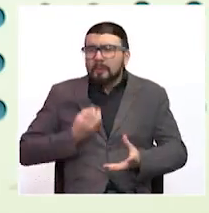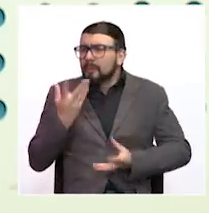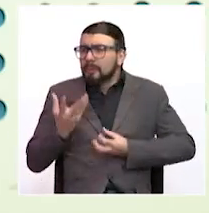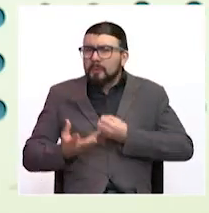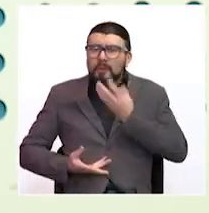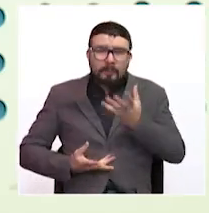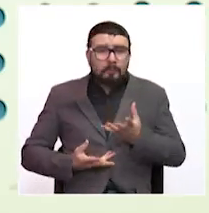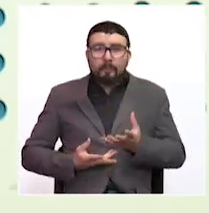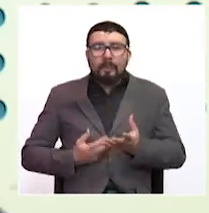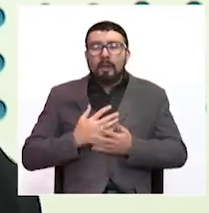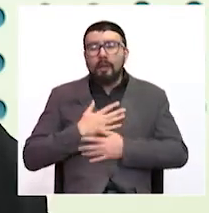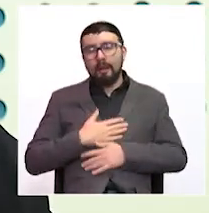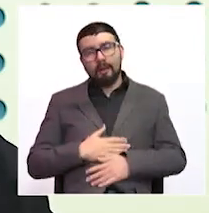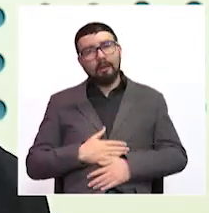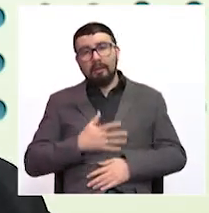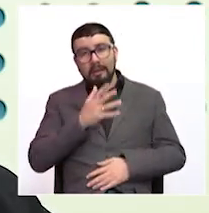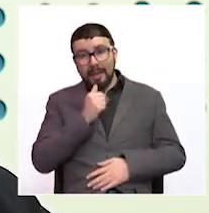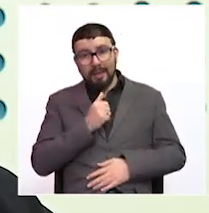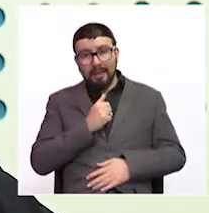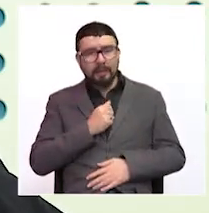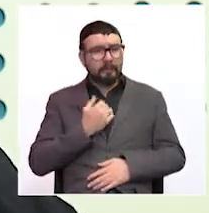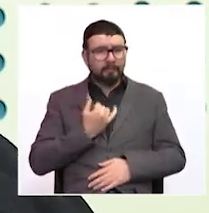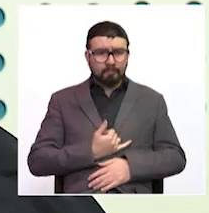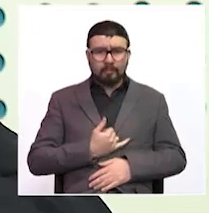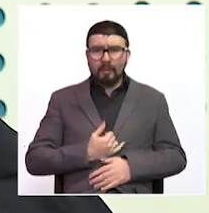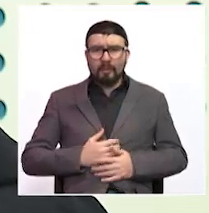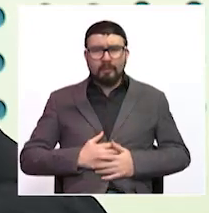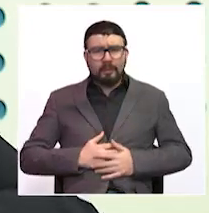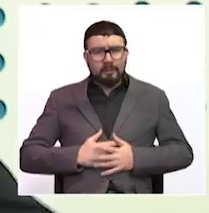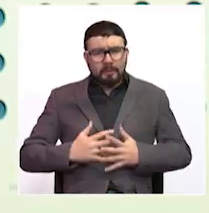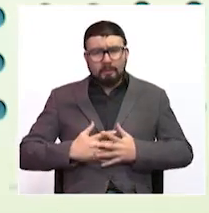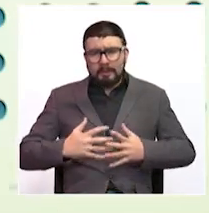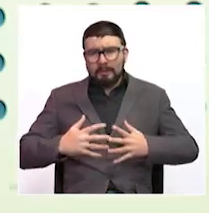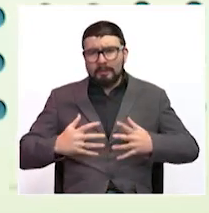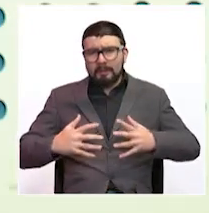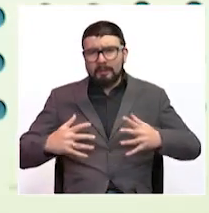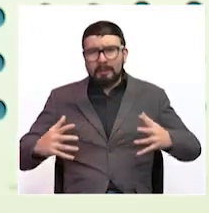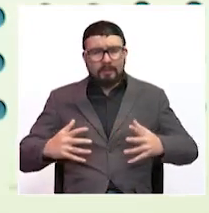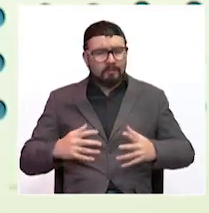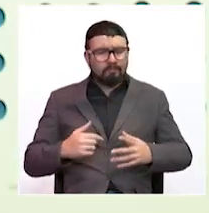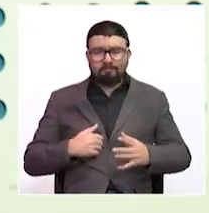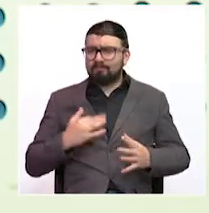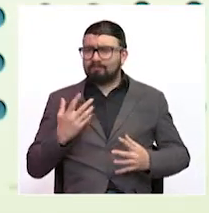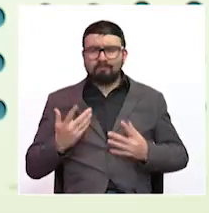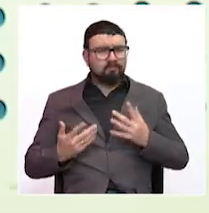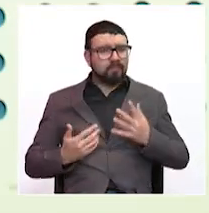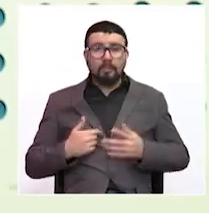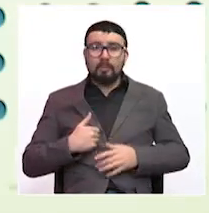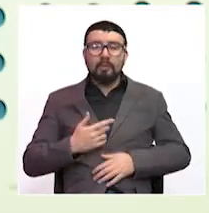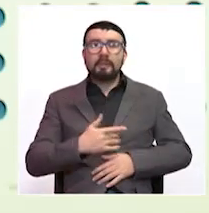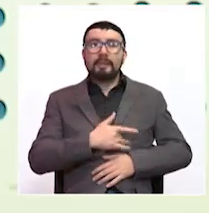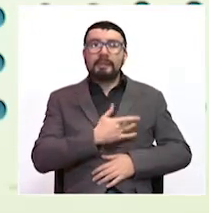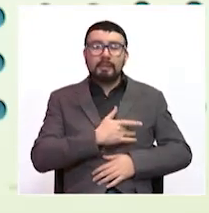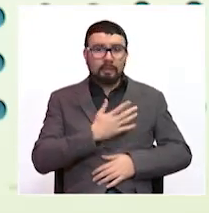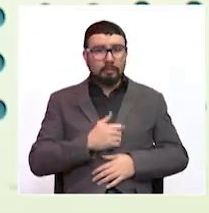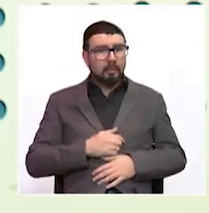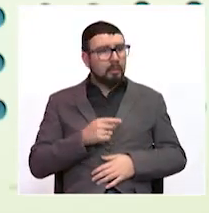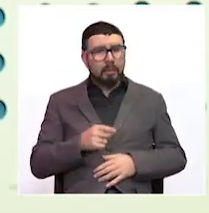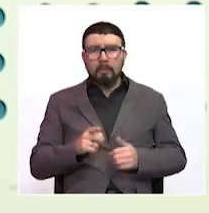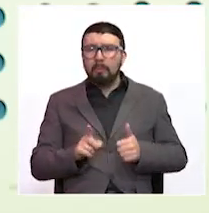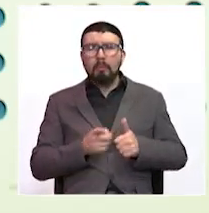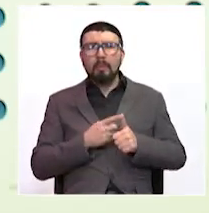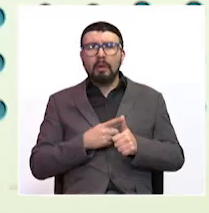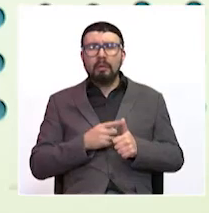esa energía tiende a somatizar se empiezan a generar síntomas uno de los primeros es